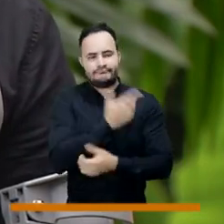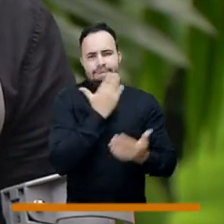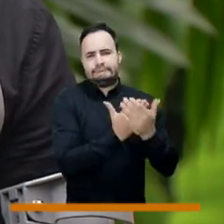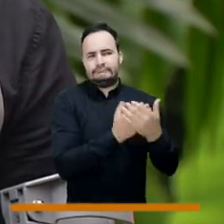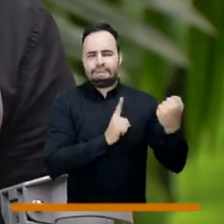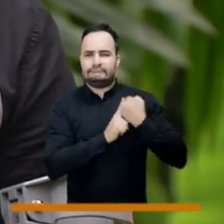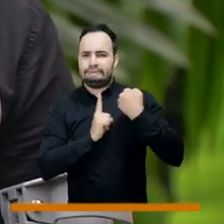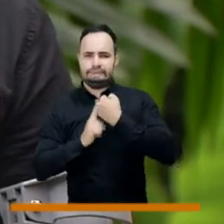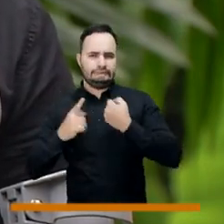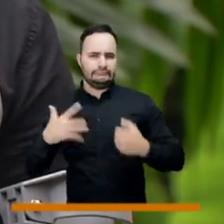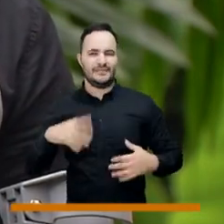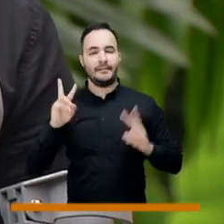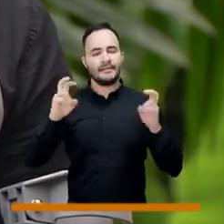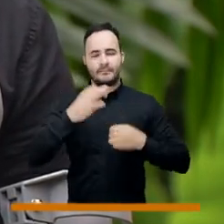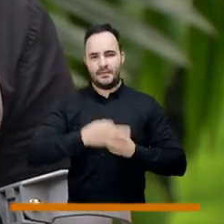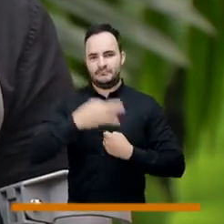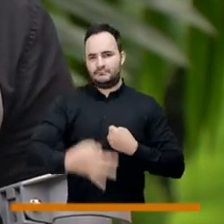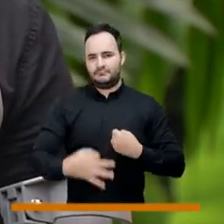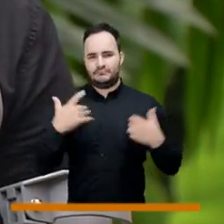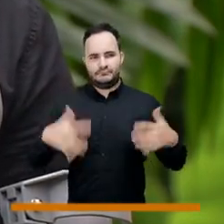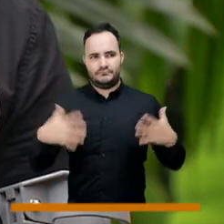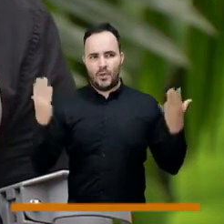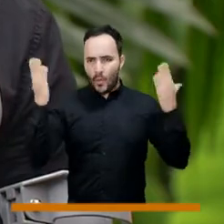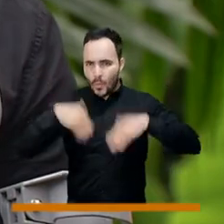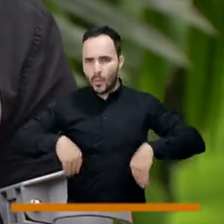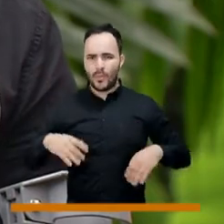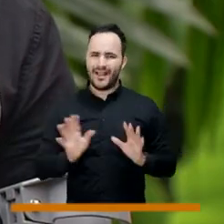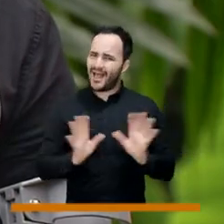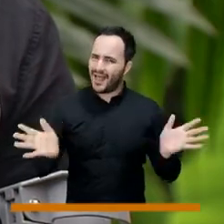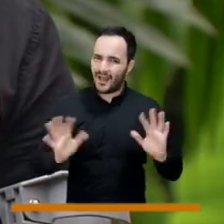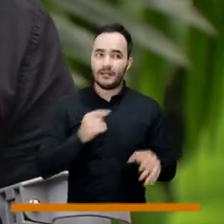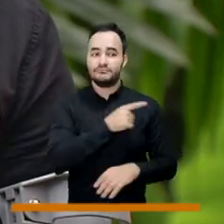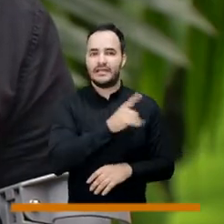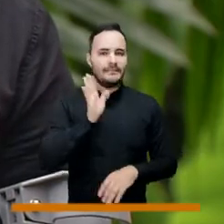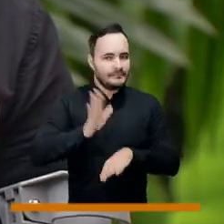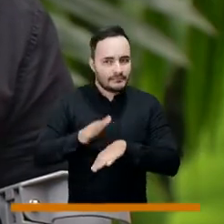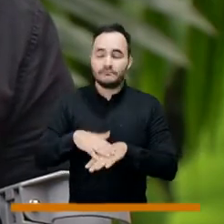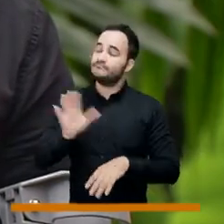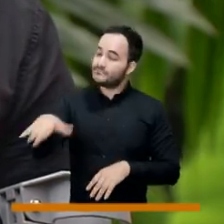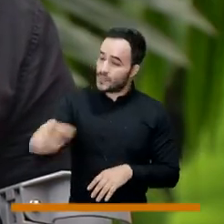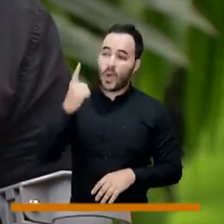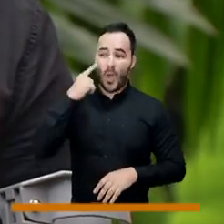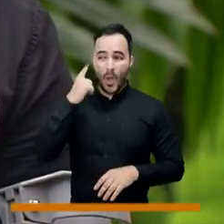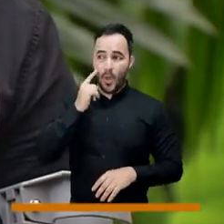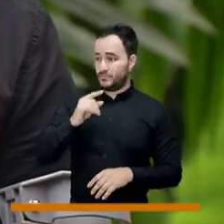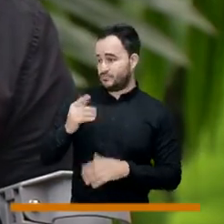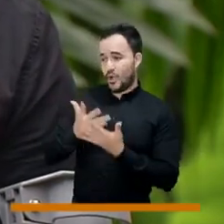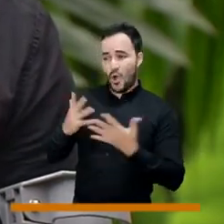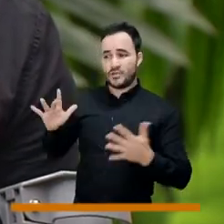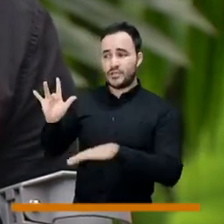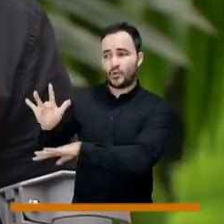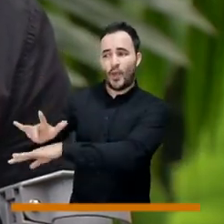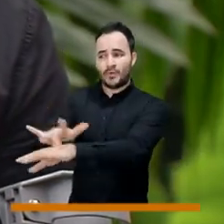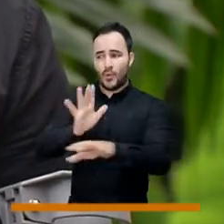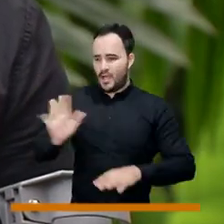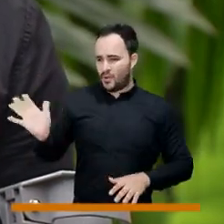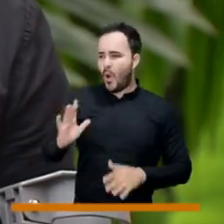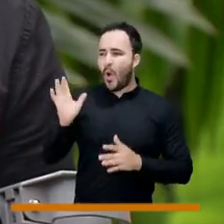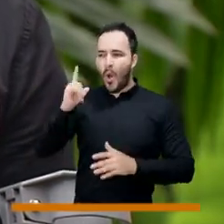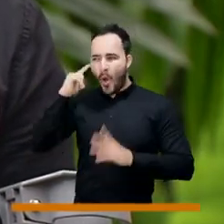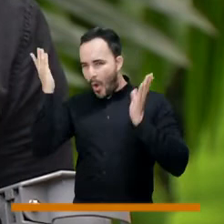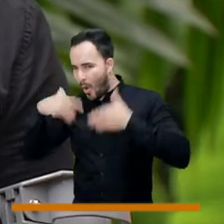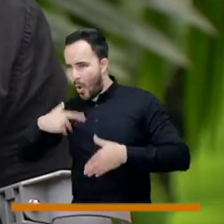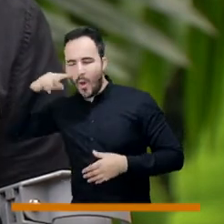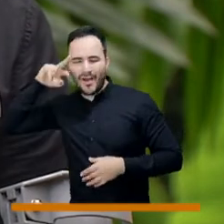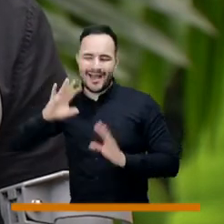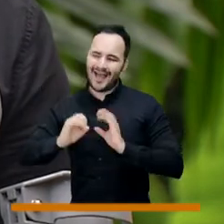la más importante, la honradez. Una frase muy bonita que ella dice, siempre me dice, mijo, pilas que lo ajeno quita lo propio.